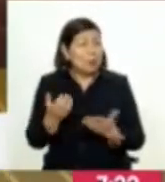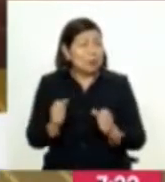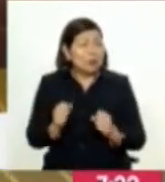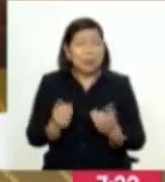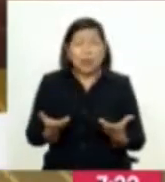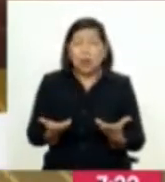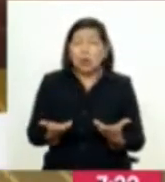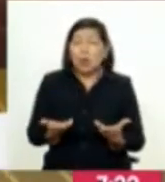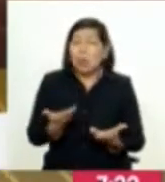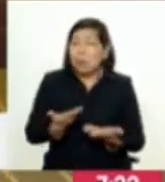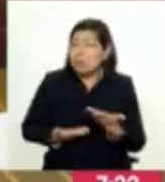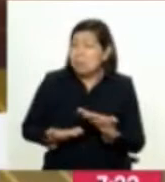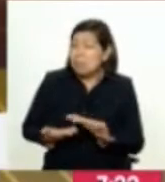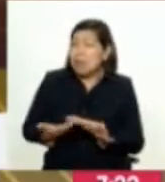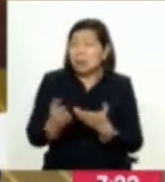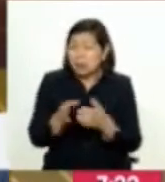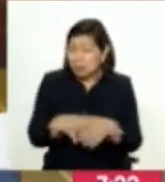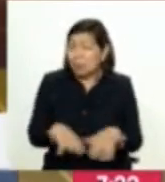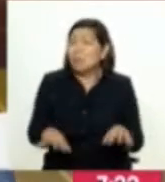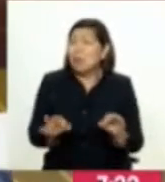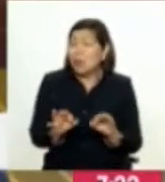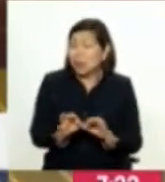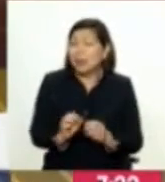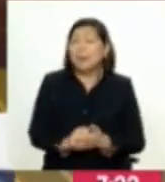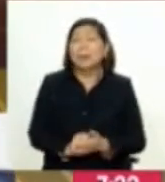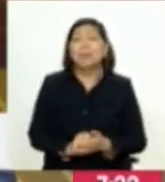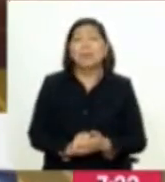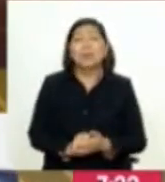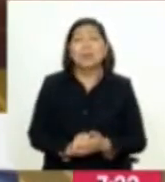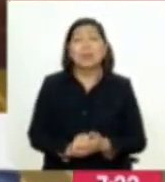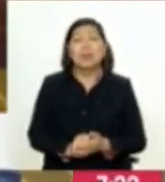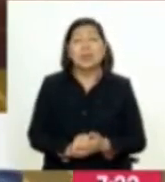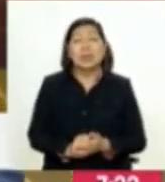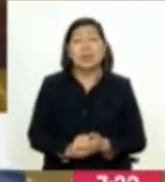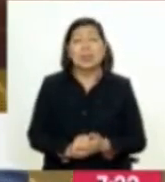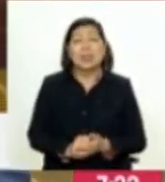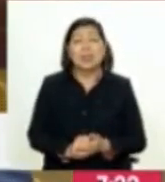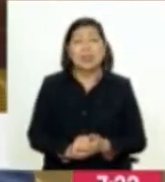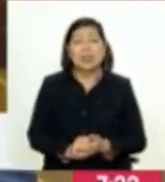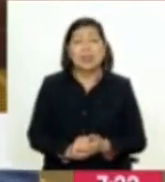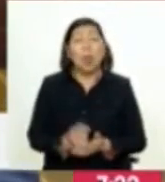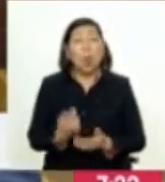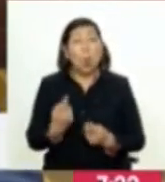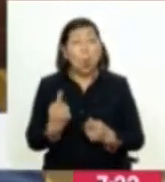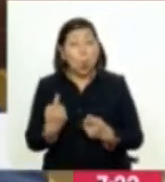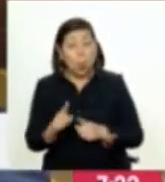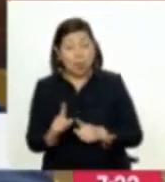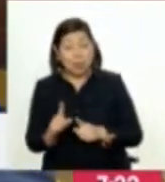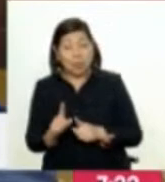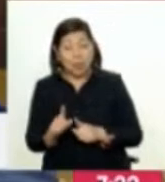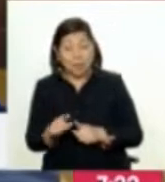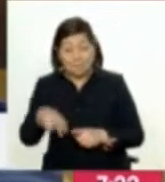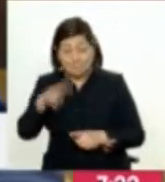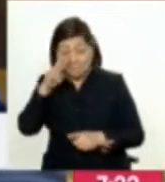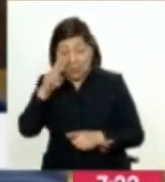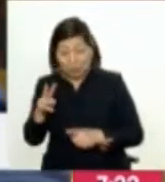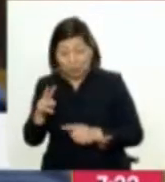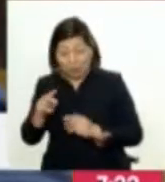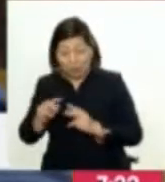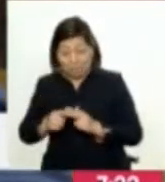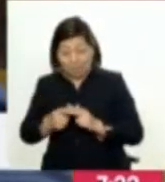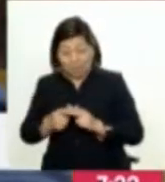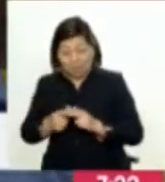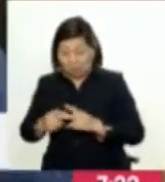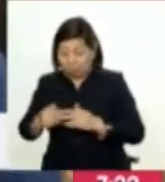las hemos convertido en un marco muy importante. Mire, cuando uno ve la evolución del país, ¿no?, y mira